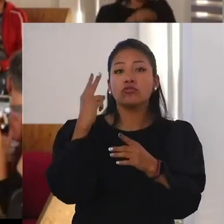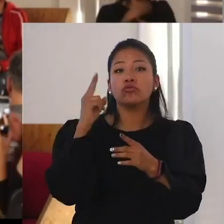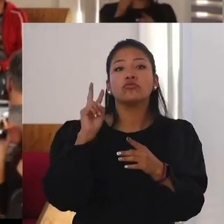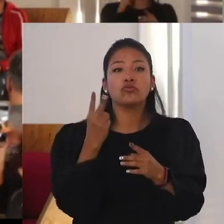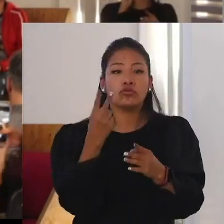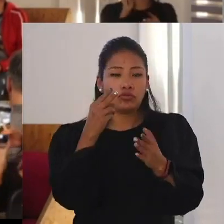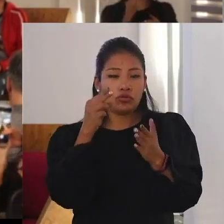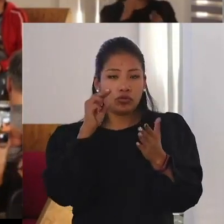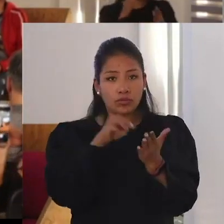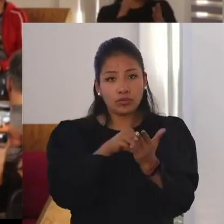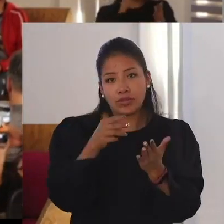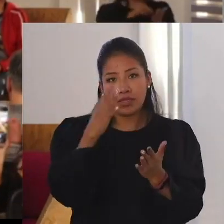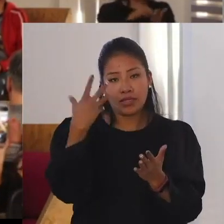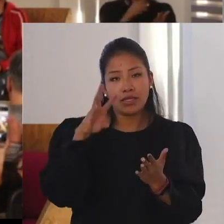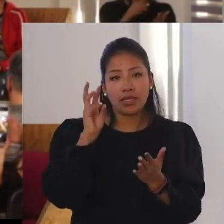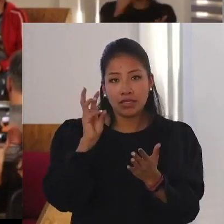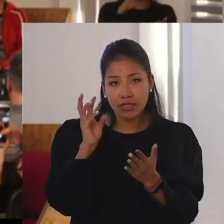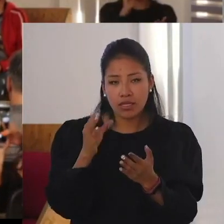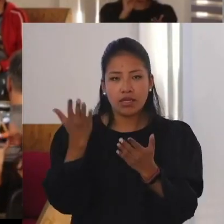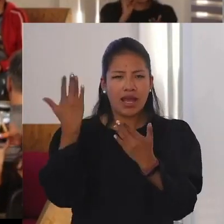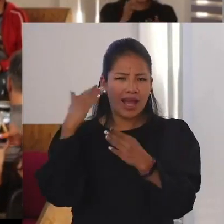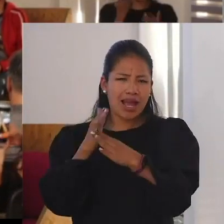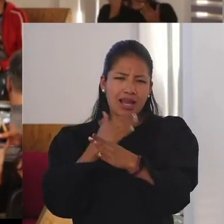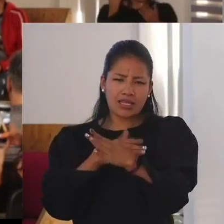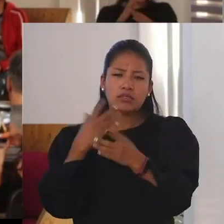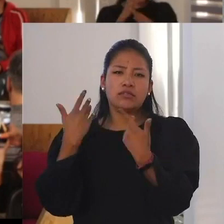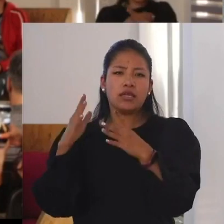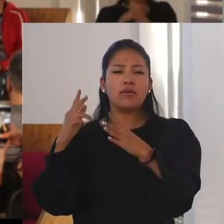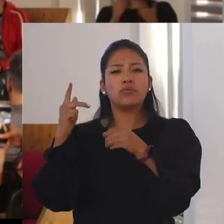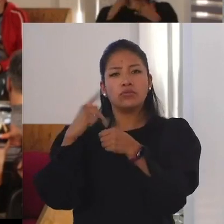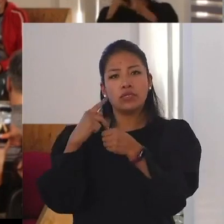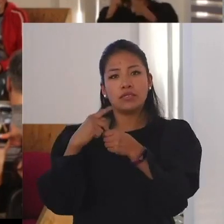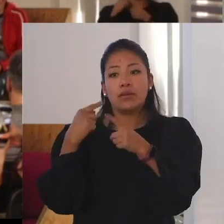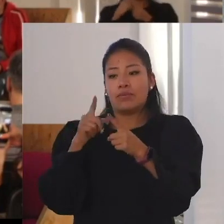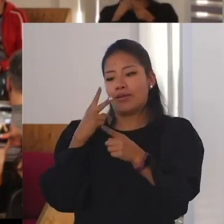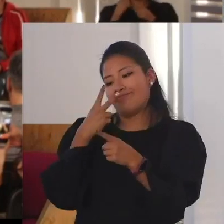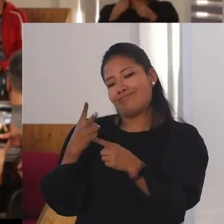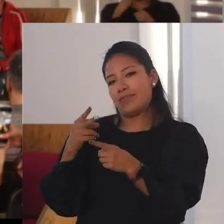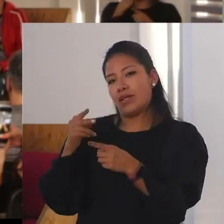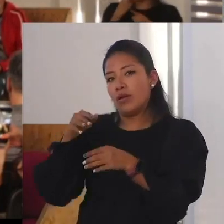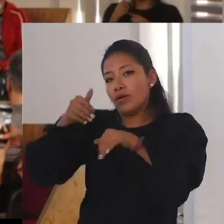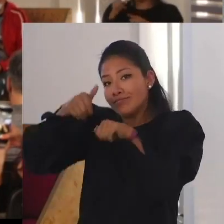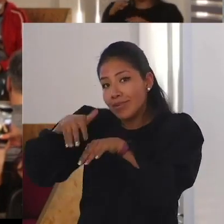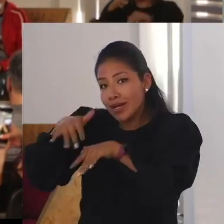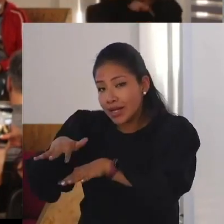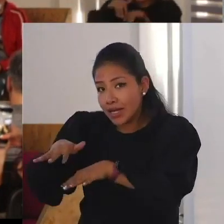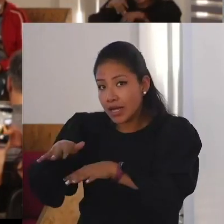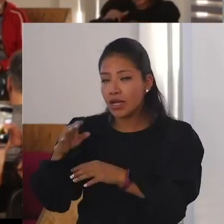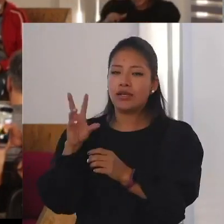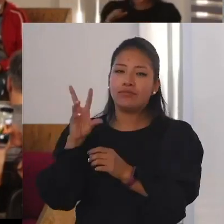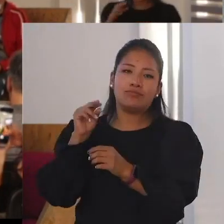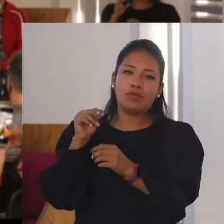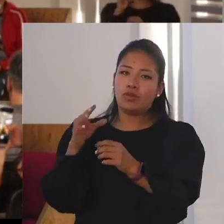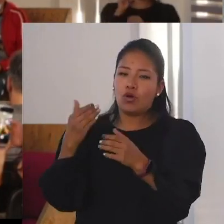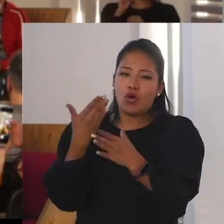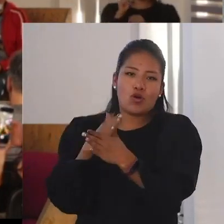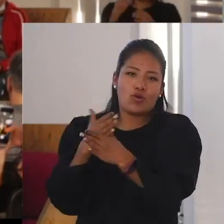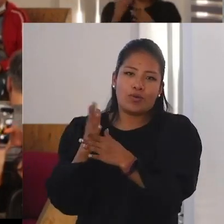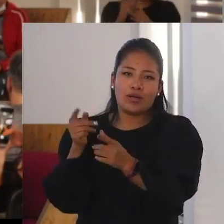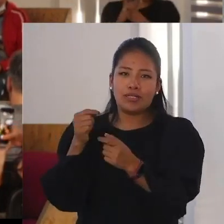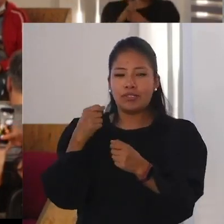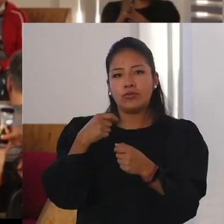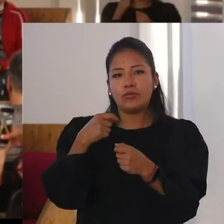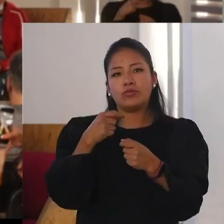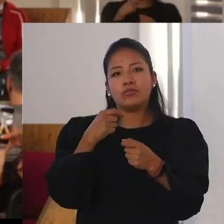parte de la Caravana porque la Caravana no tenía nuestras demandas compartíamos algunas de ellas pero la principal